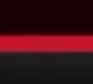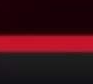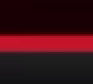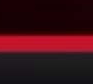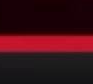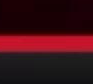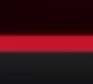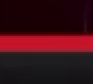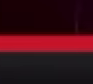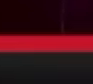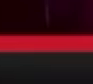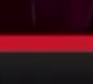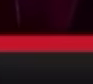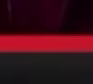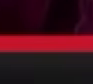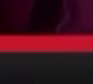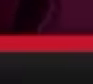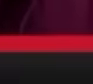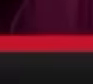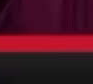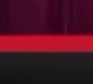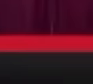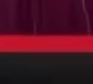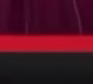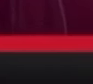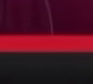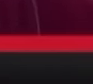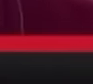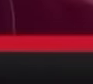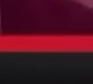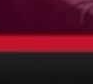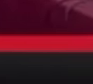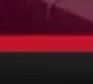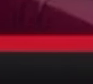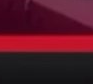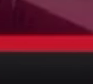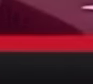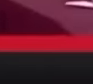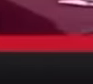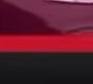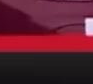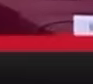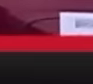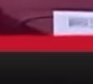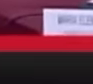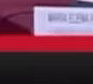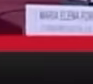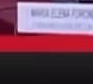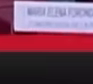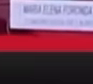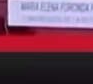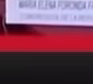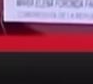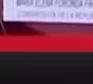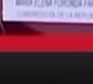se hagan algunas precisiones que es importante conocer. Yo conozco y me alegra la vehemencia de la congresista Glave, porque a